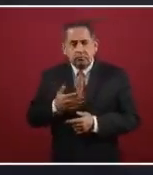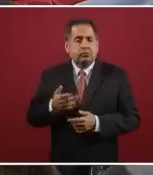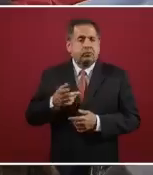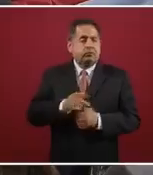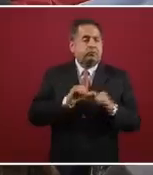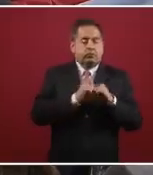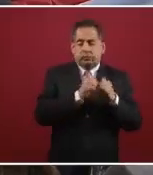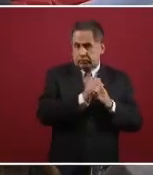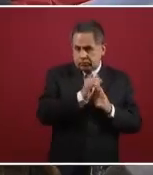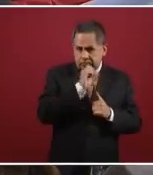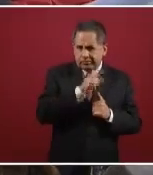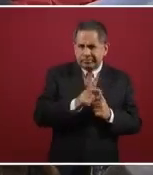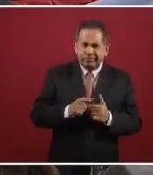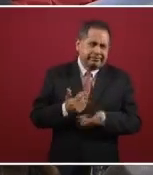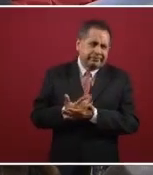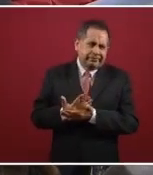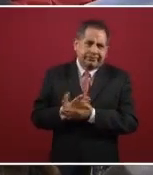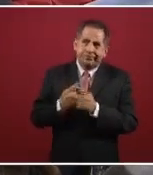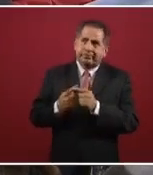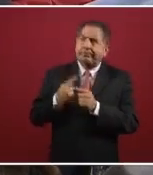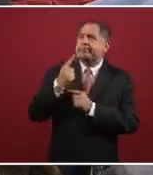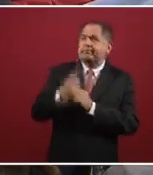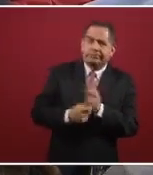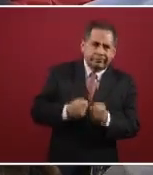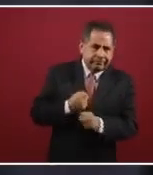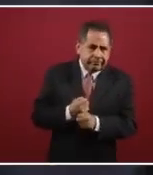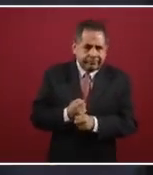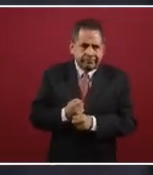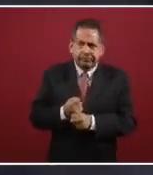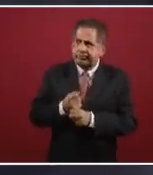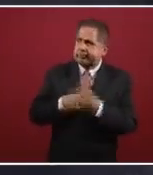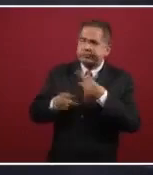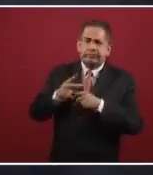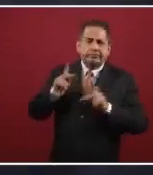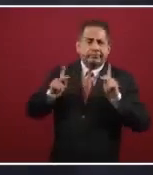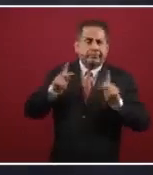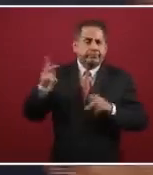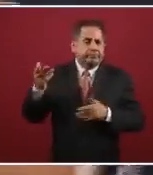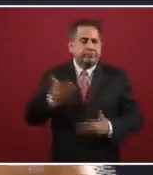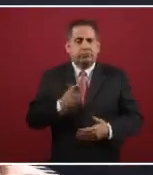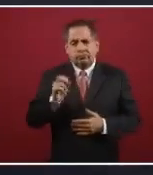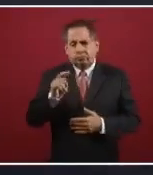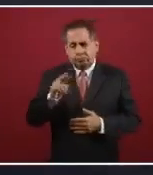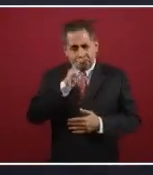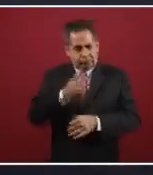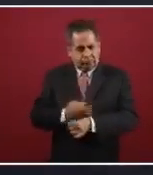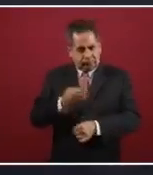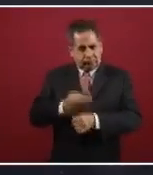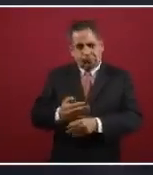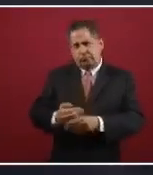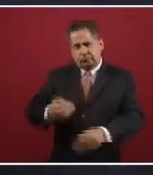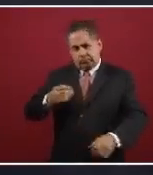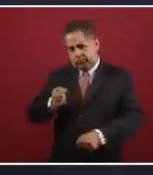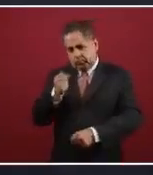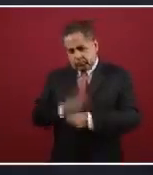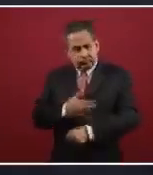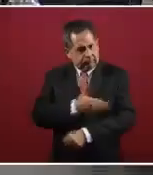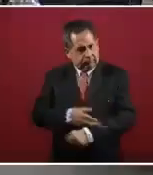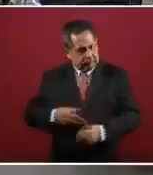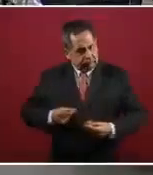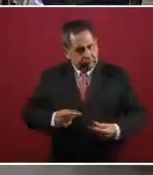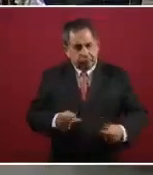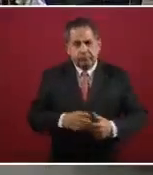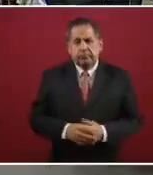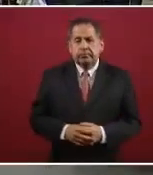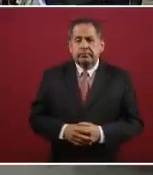organizaciones civiles. ¿Por qué esperar un año para recibir esta visita y no desde antes para acelerar el trabajo?